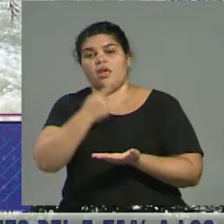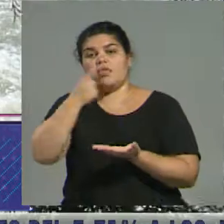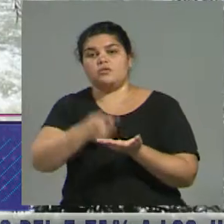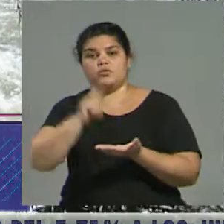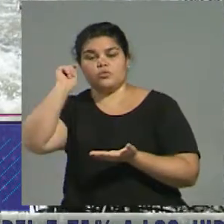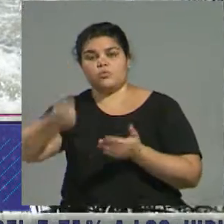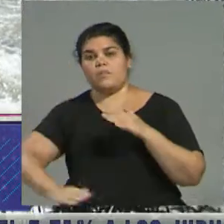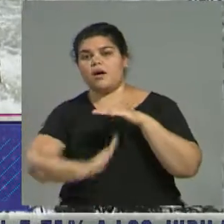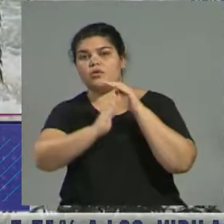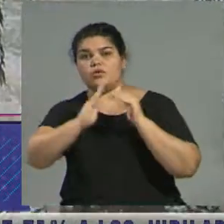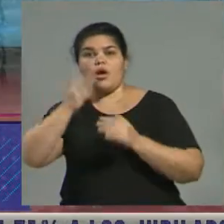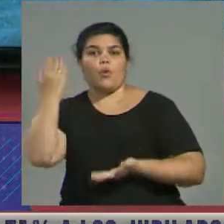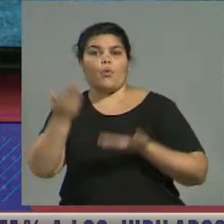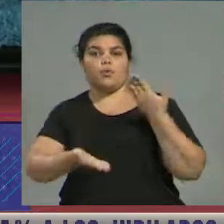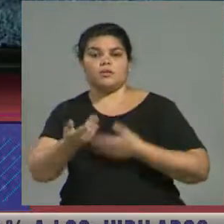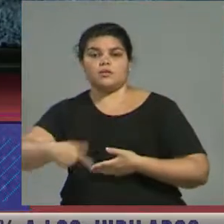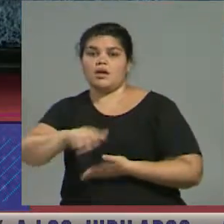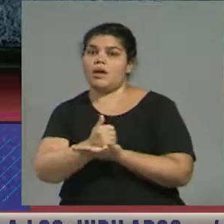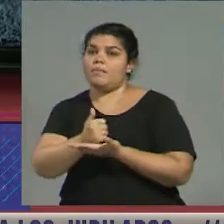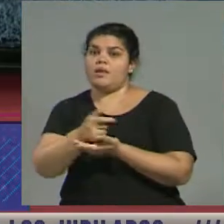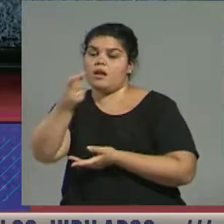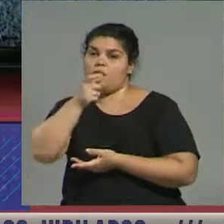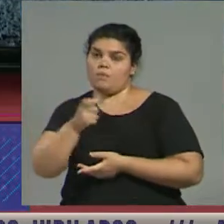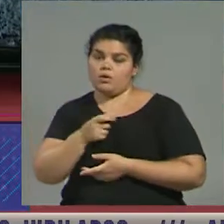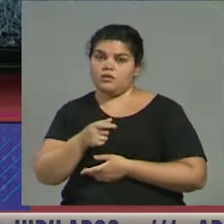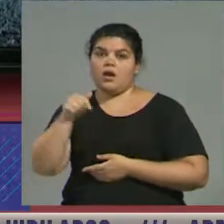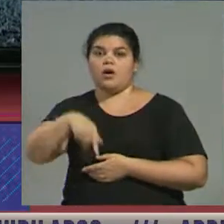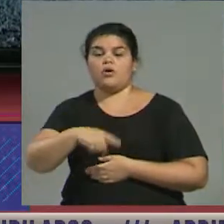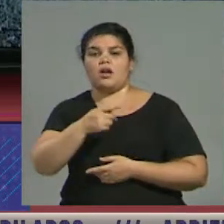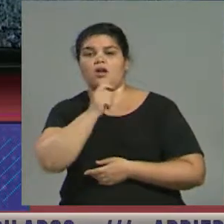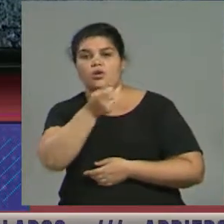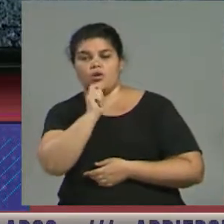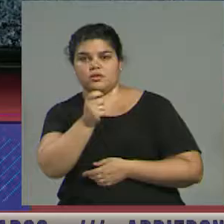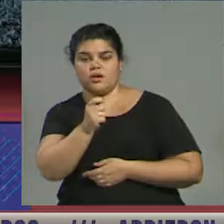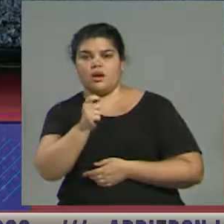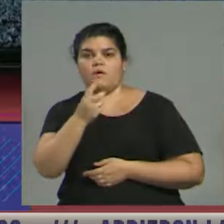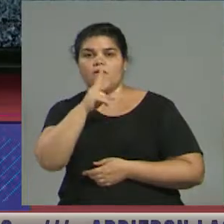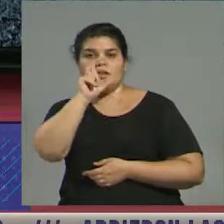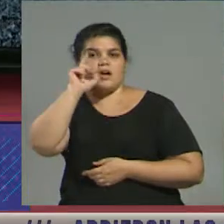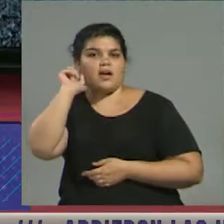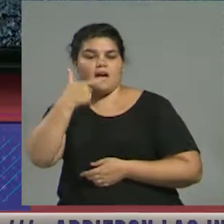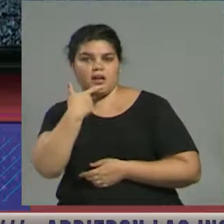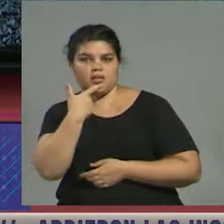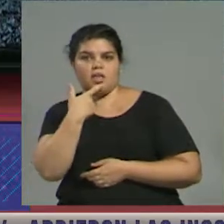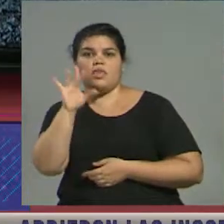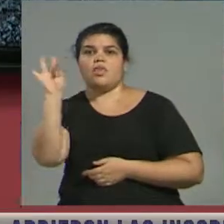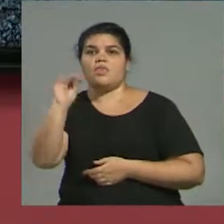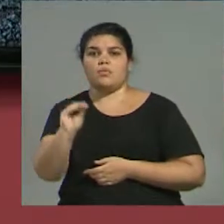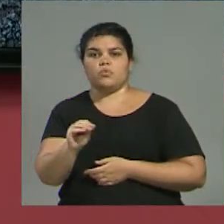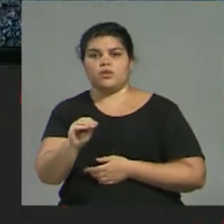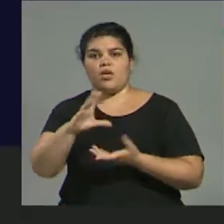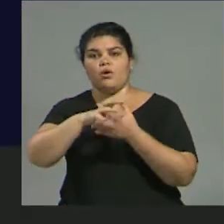Corte de la Justicia. Tenemos justamente nota con Gustavo Villegas, diputado de Cambia Mendoza, que nos aclaraba el tema y nos decía lo siguiente.